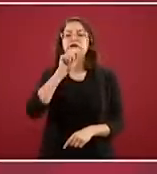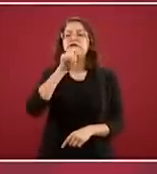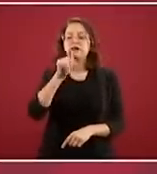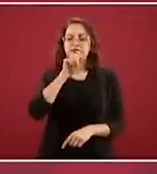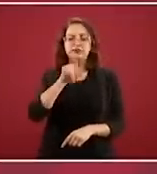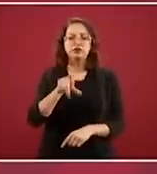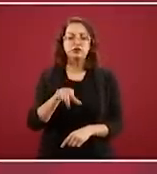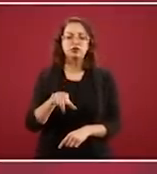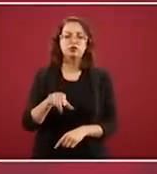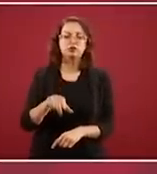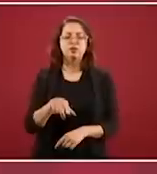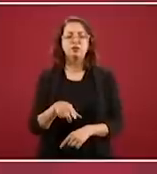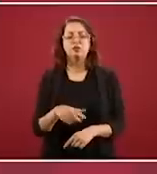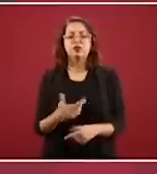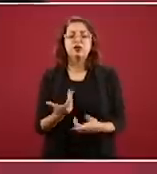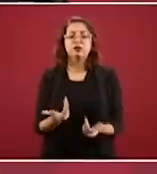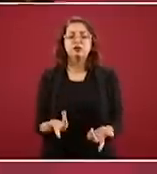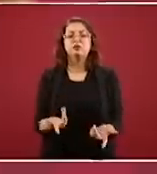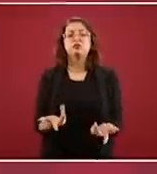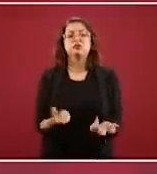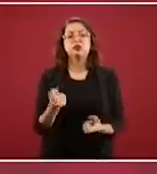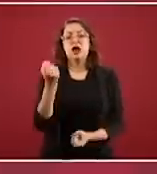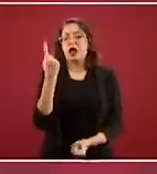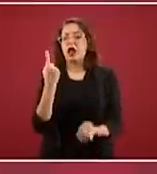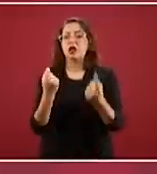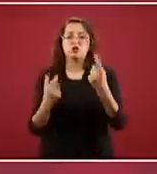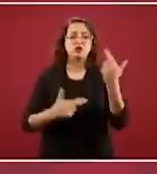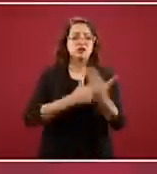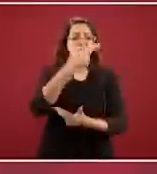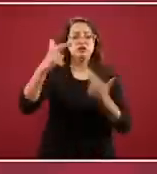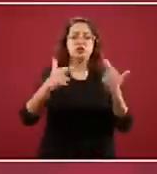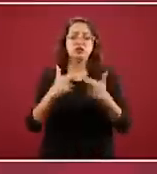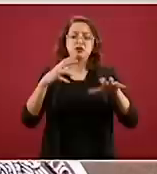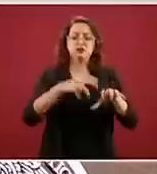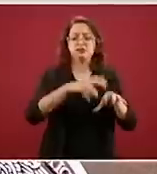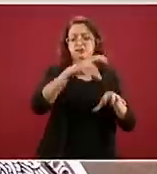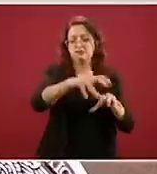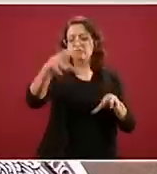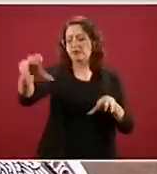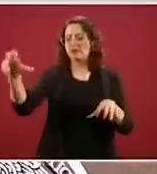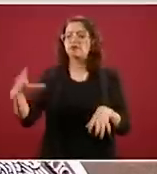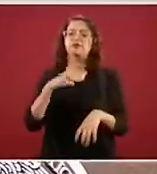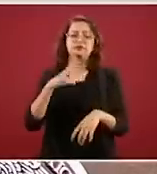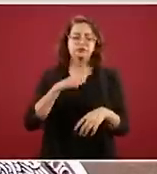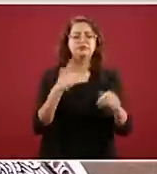Jalisco, en algunas regiones del país, pero eso